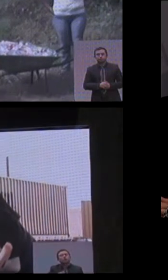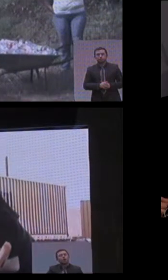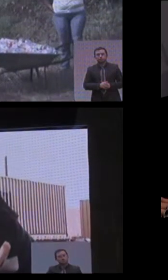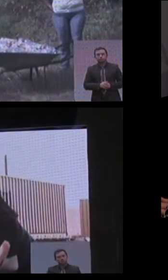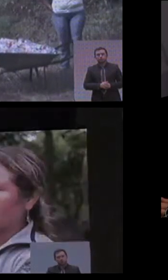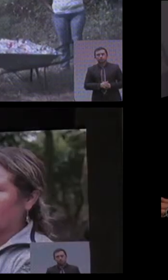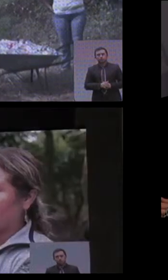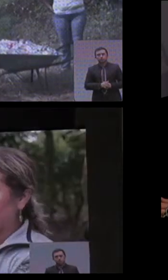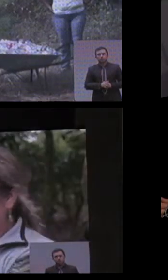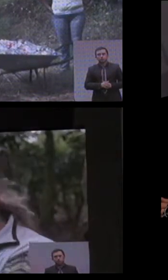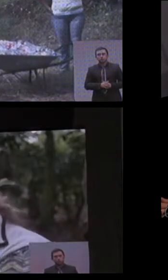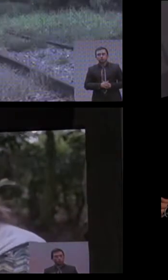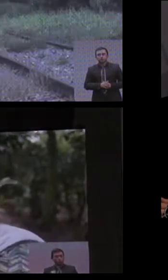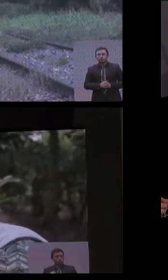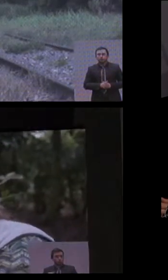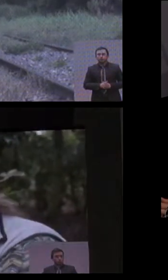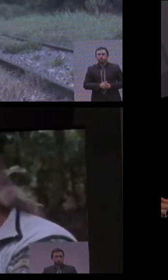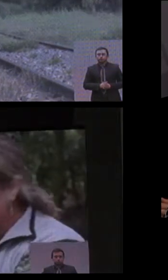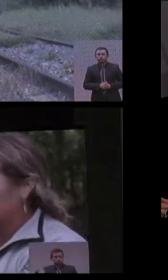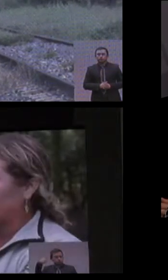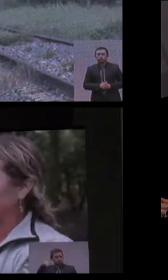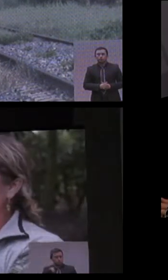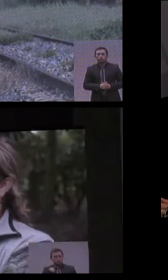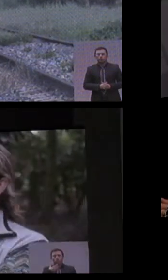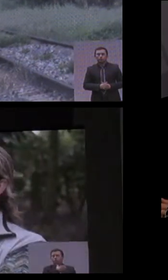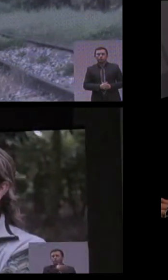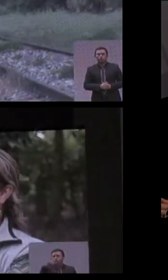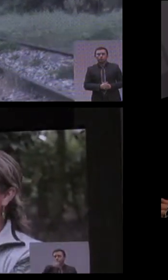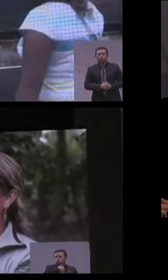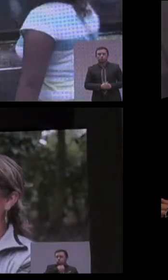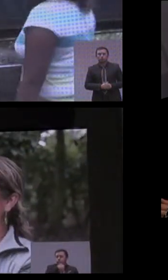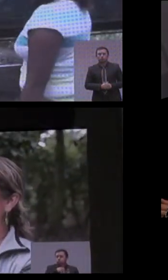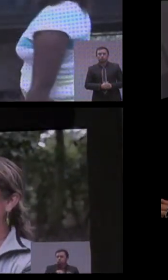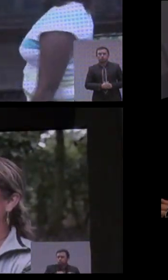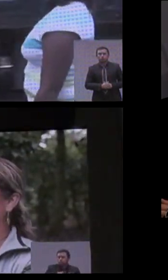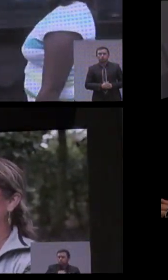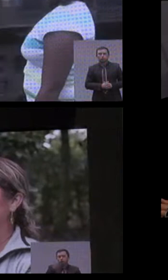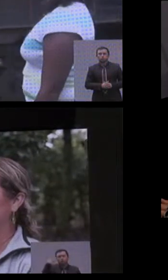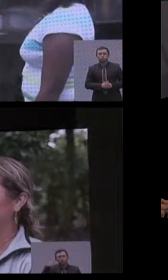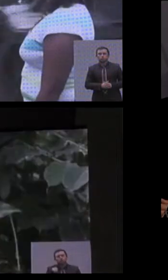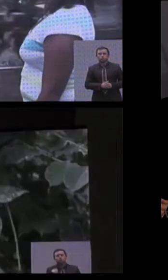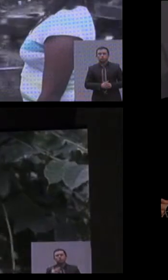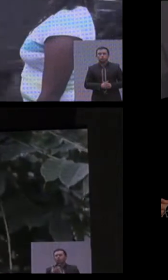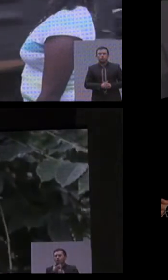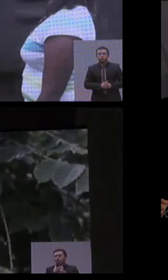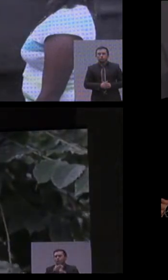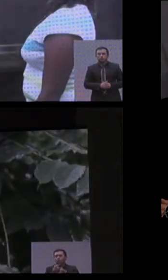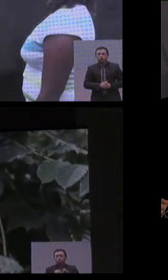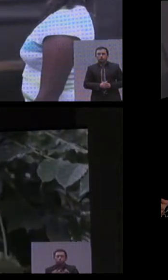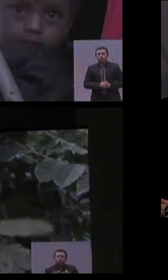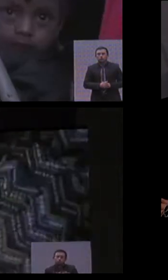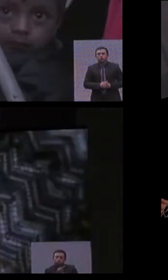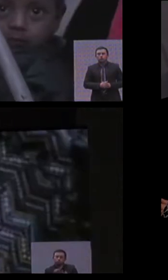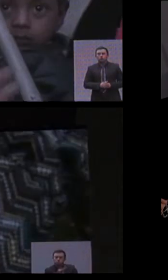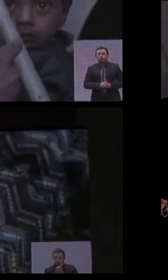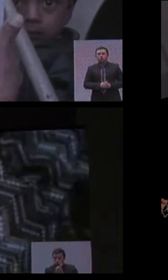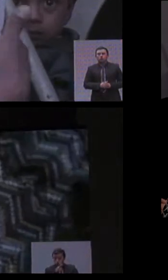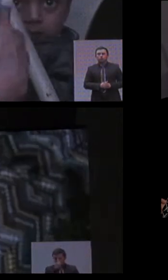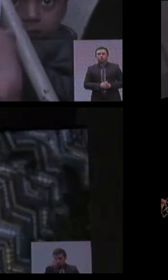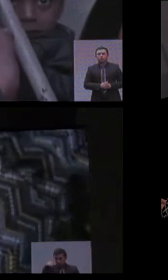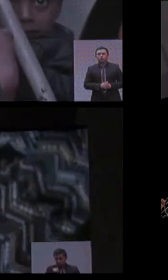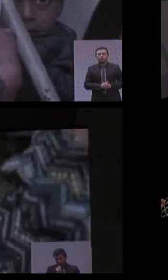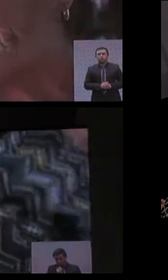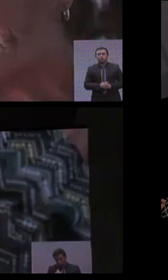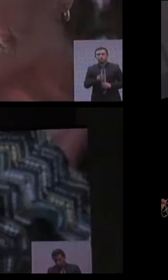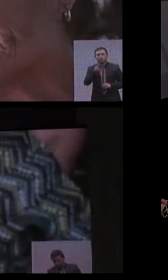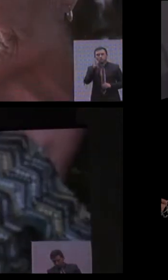2013 decidió otorgarle el premio a Norma Romero Vázquez en reconocimiento a la promoción efectiva de garantías básicas en favor de